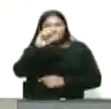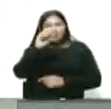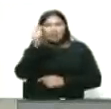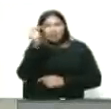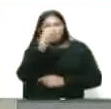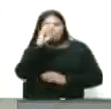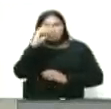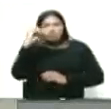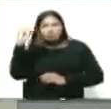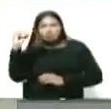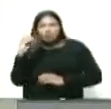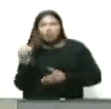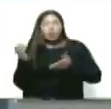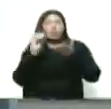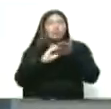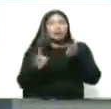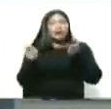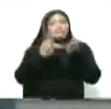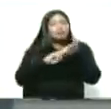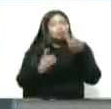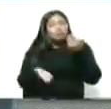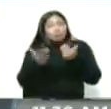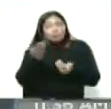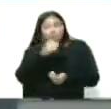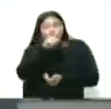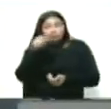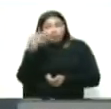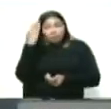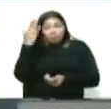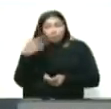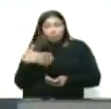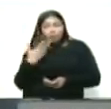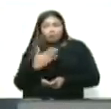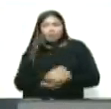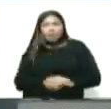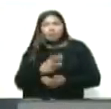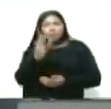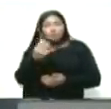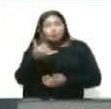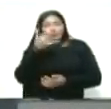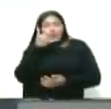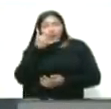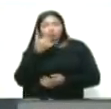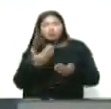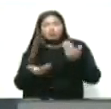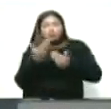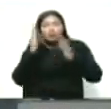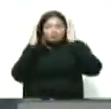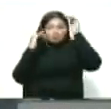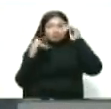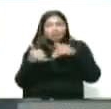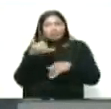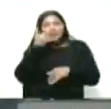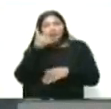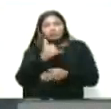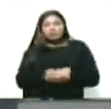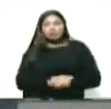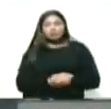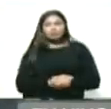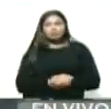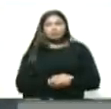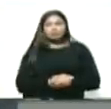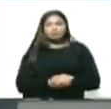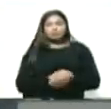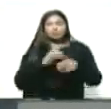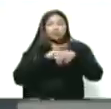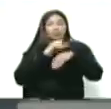0800-FISCA-00. Vuelvo y repito, es muy importante, les pido por favor este número para atención telefónica y tramitar en tiempo